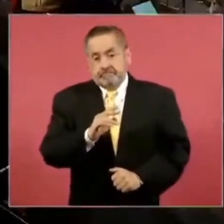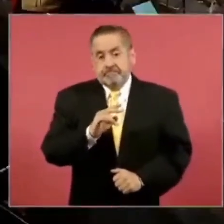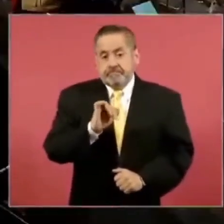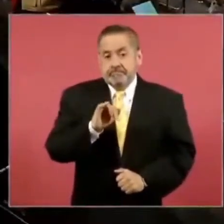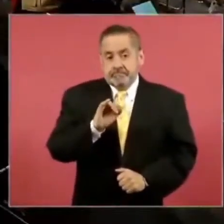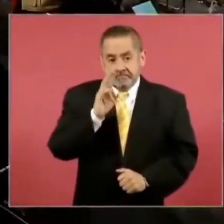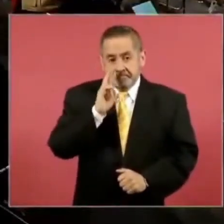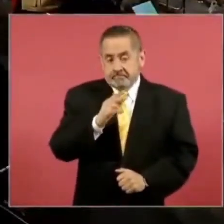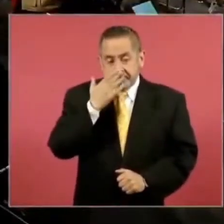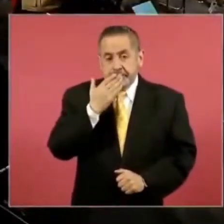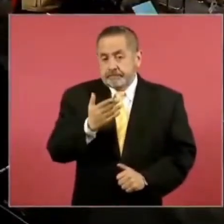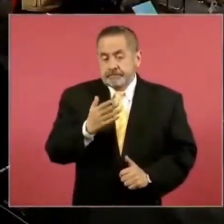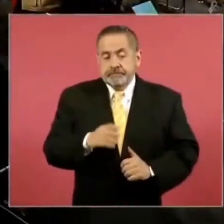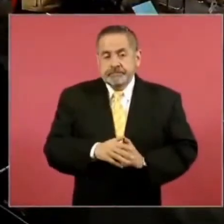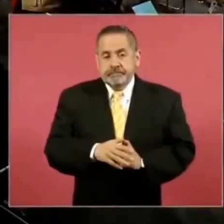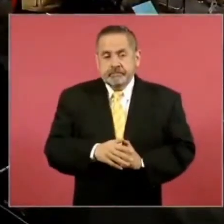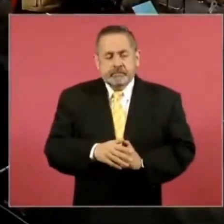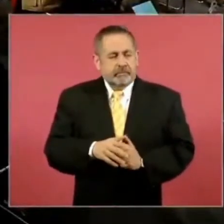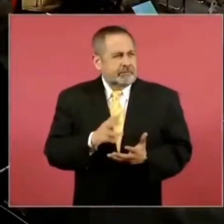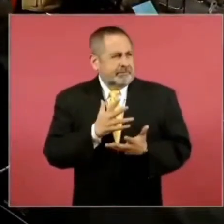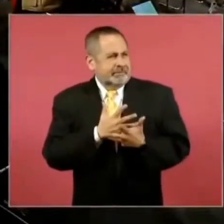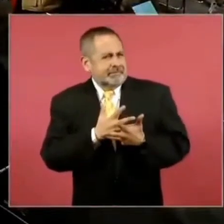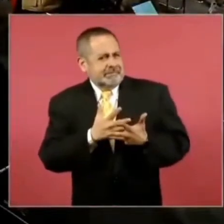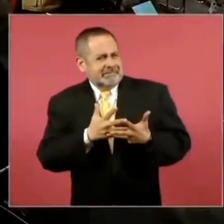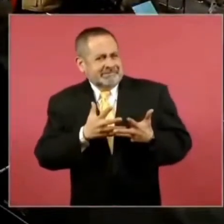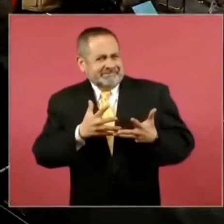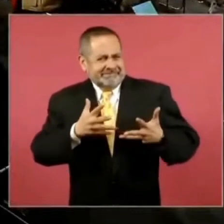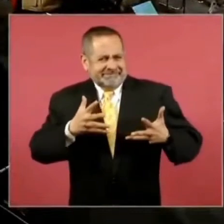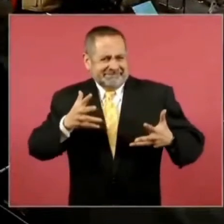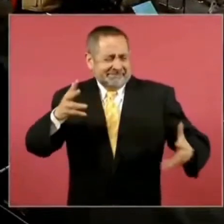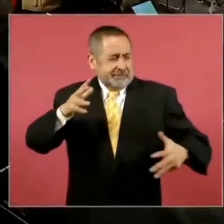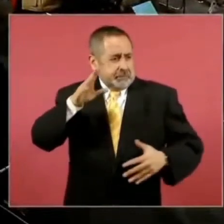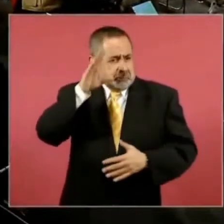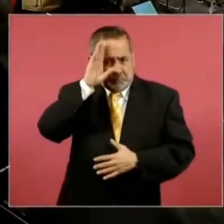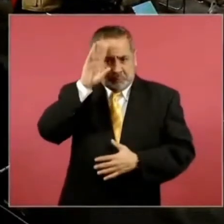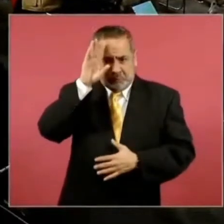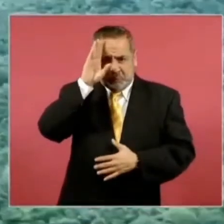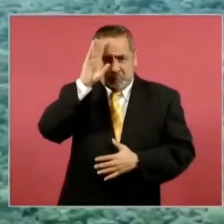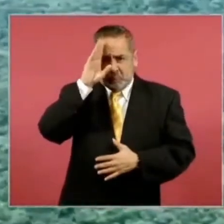también lo majestuoso,